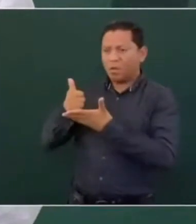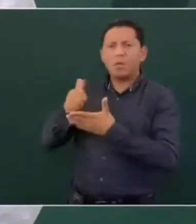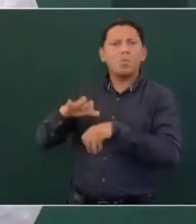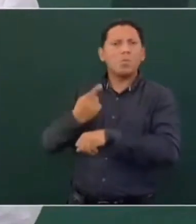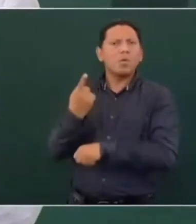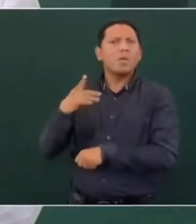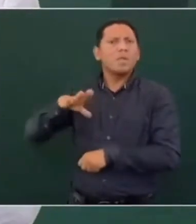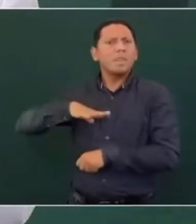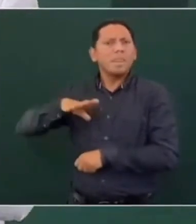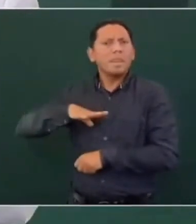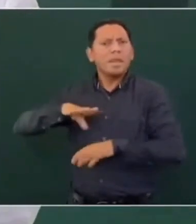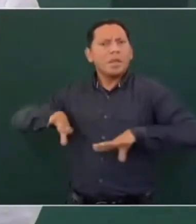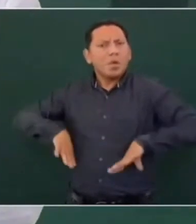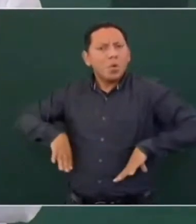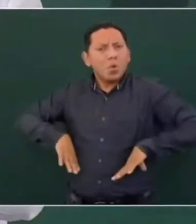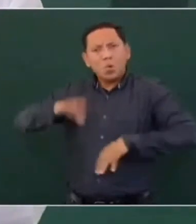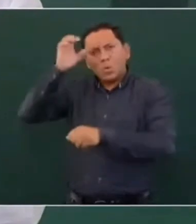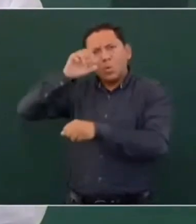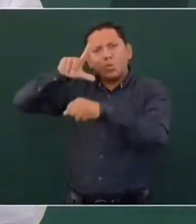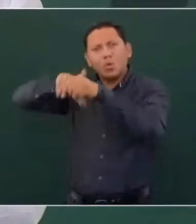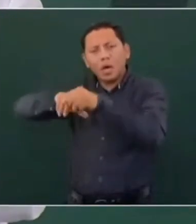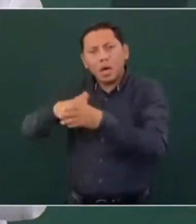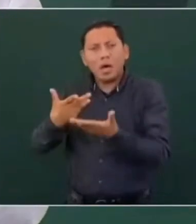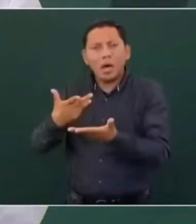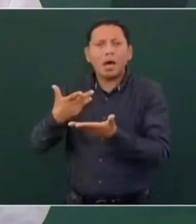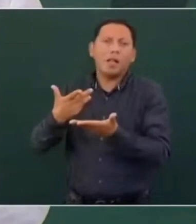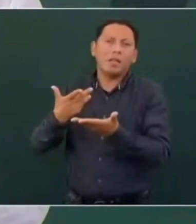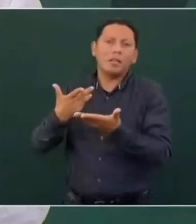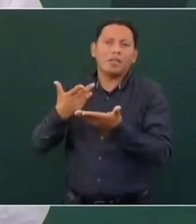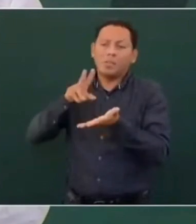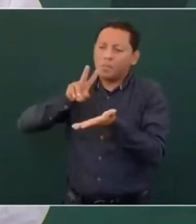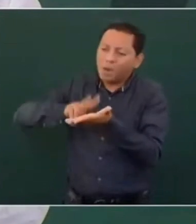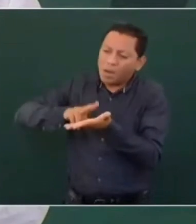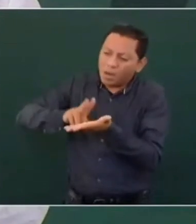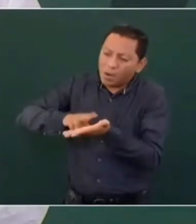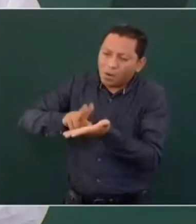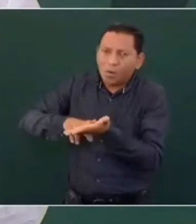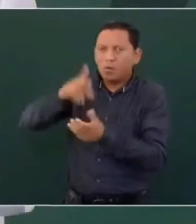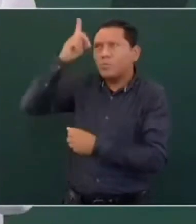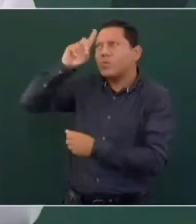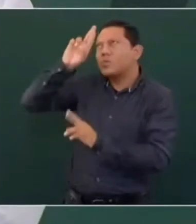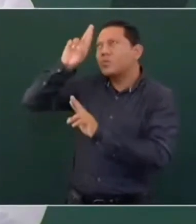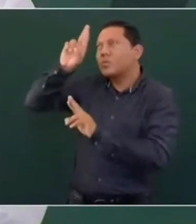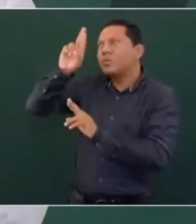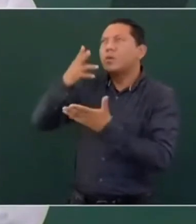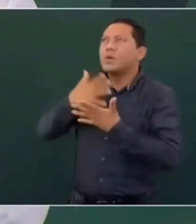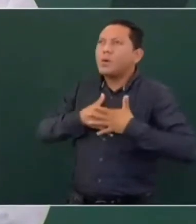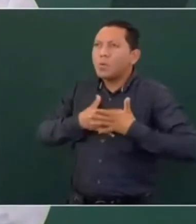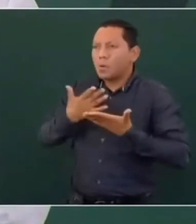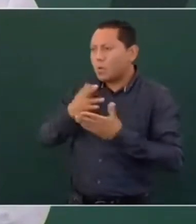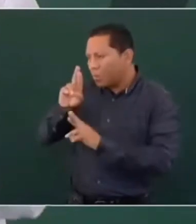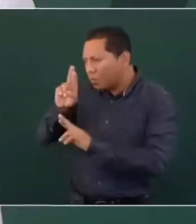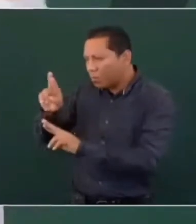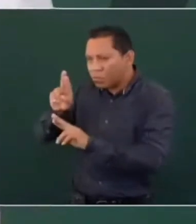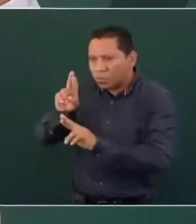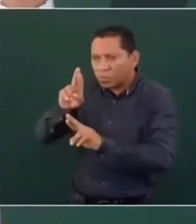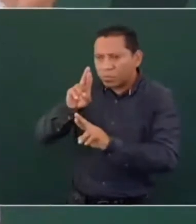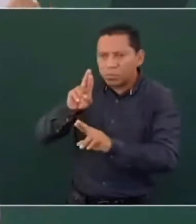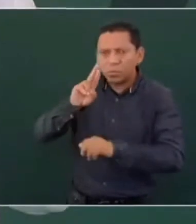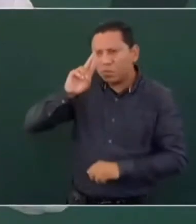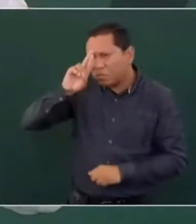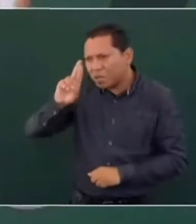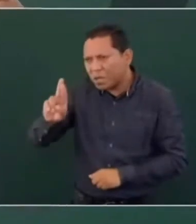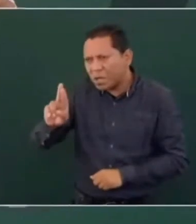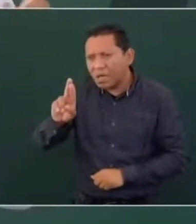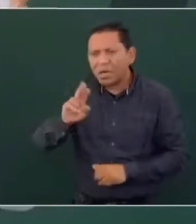valores culturales, morales, espirituales, hay respeto, no hay